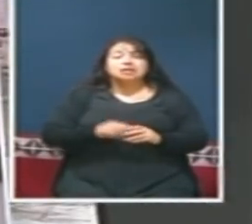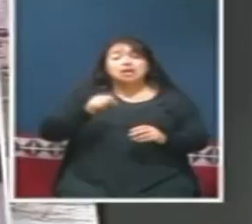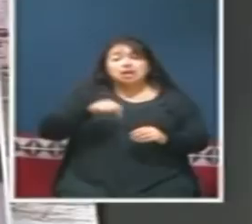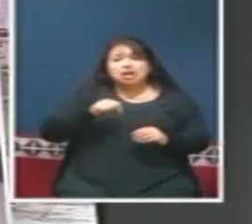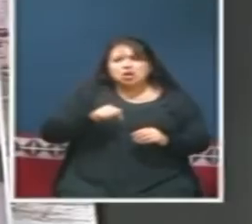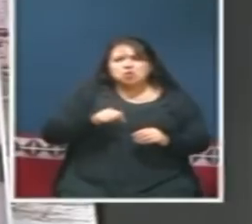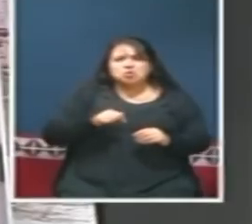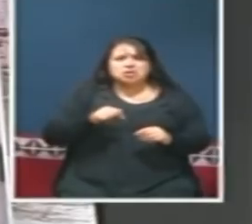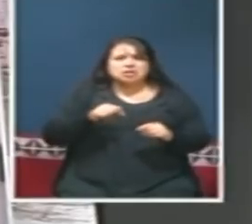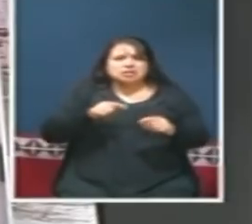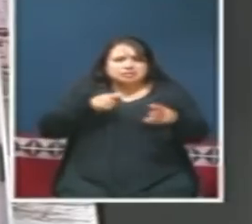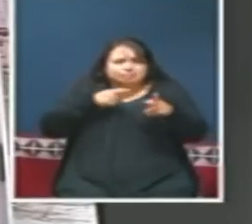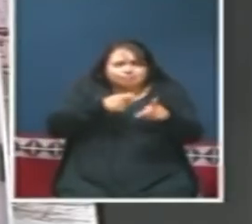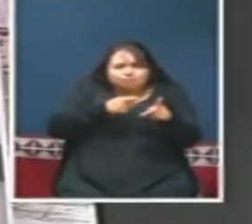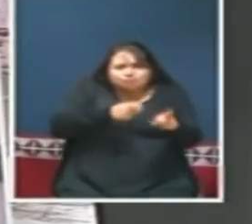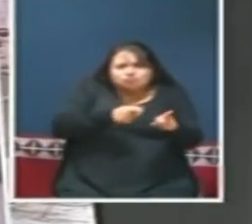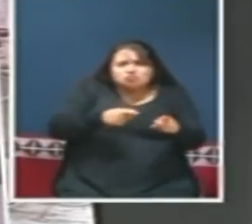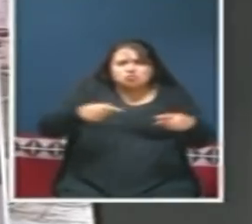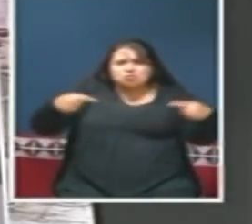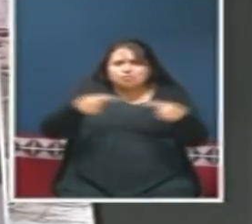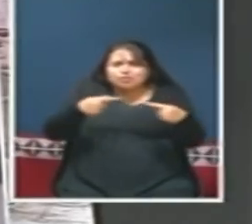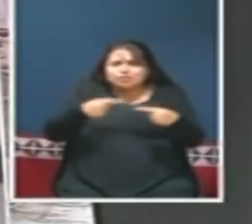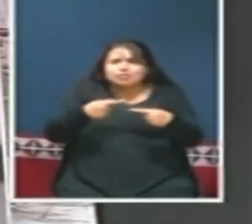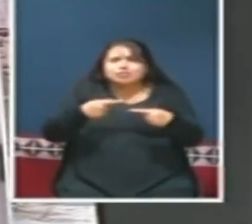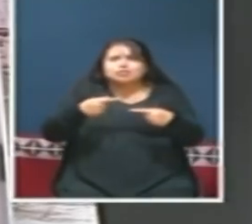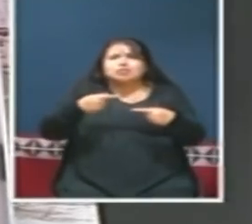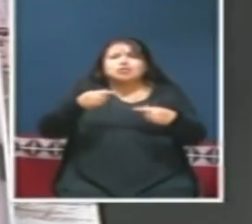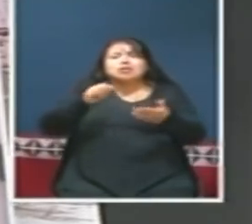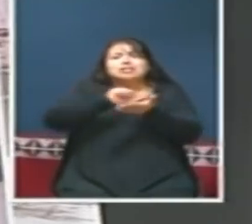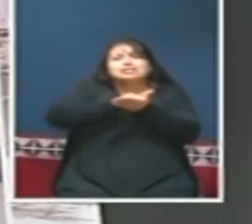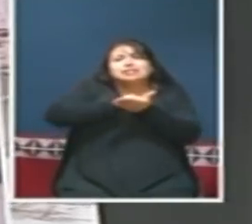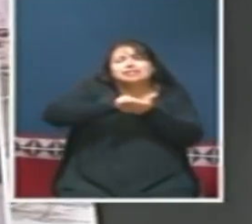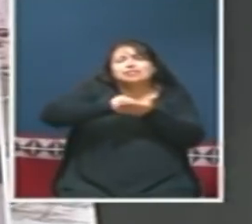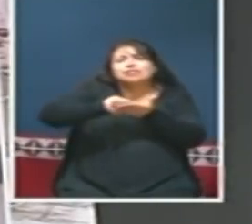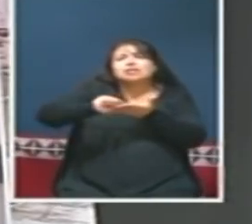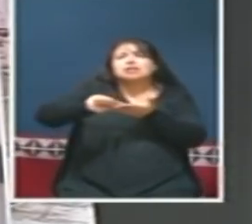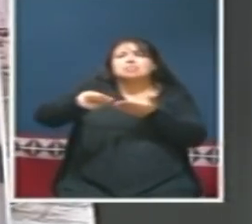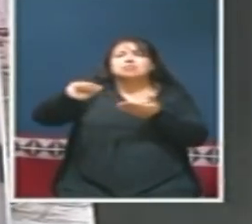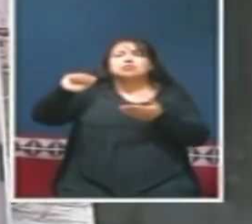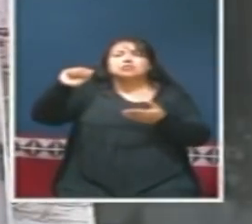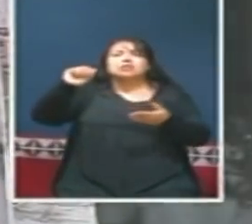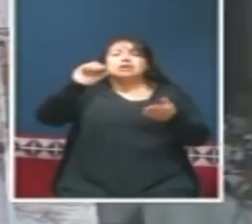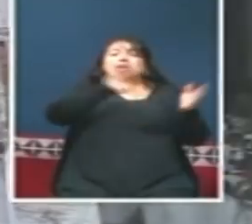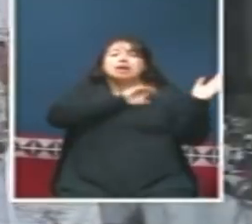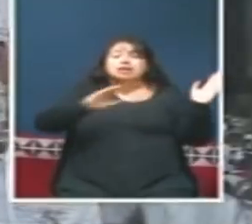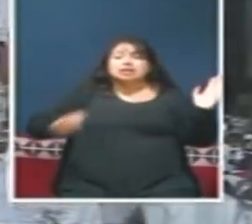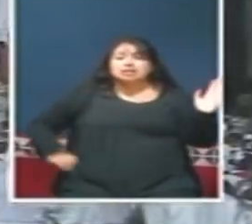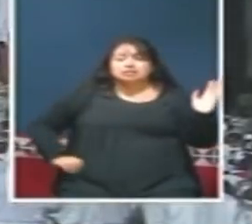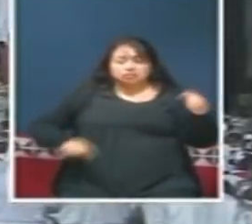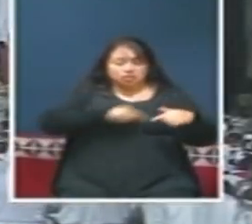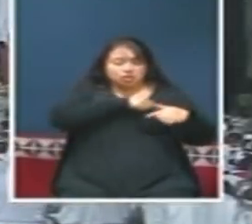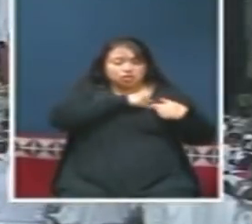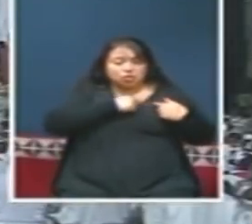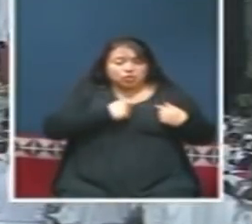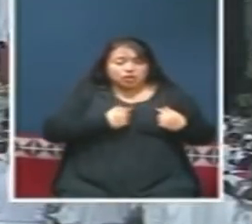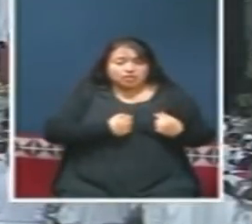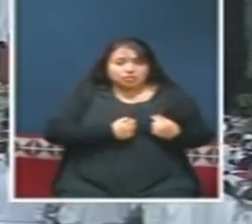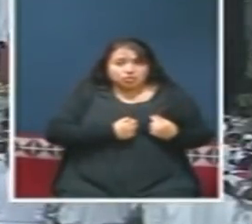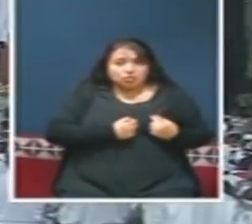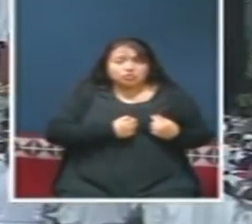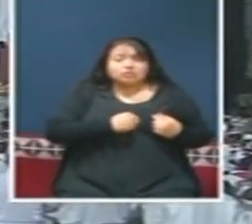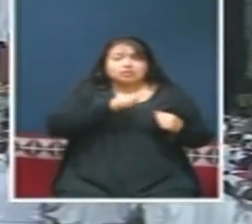Amenazas del sufrimiento, santifiquemos a Cristo en nuestros corazones. Escuchamos la